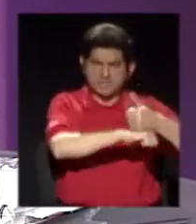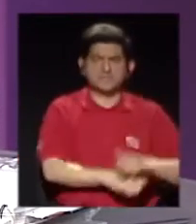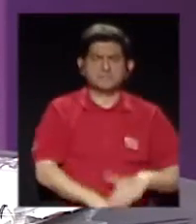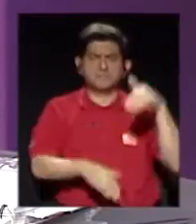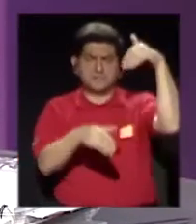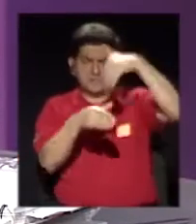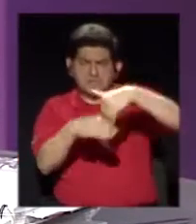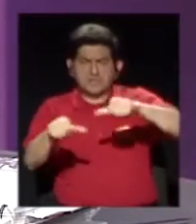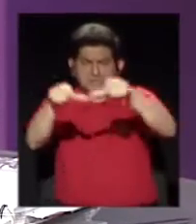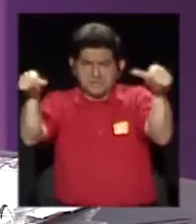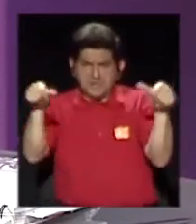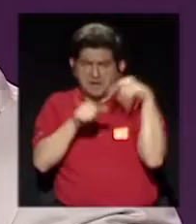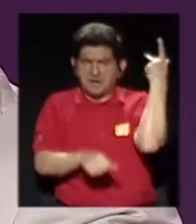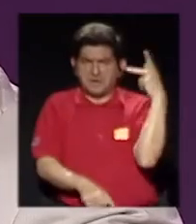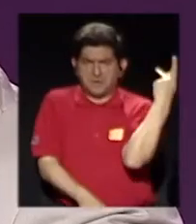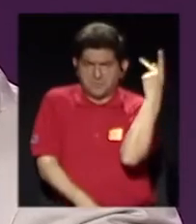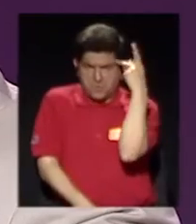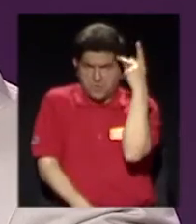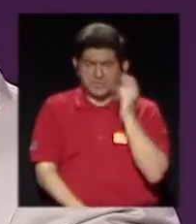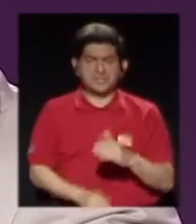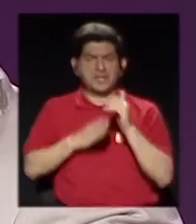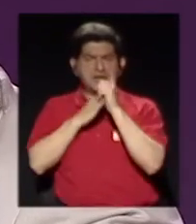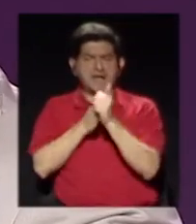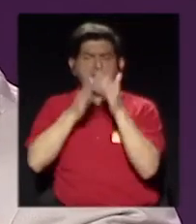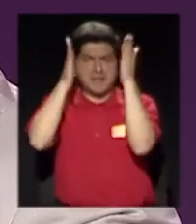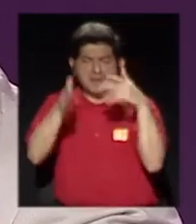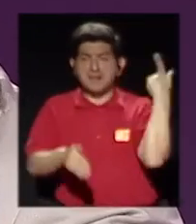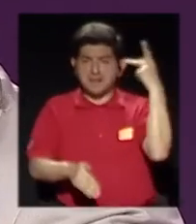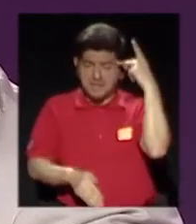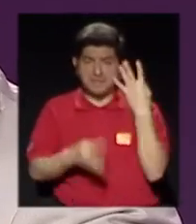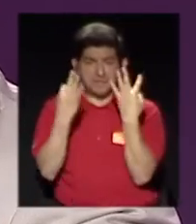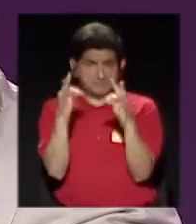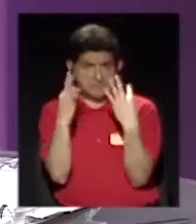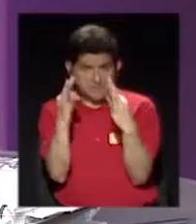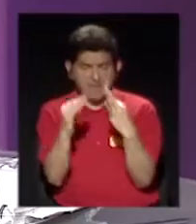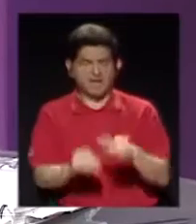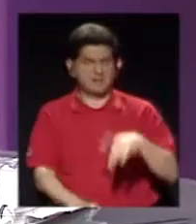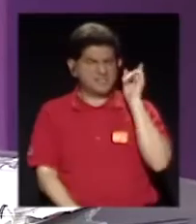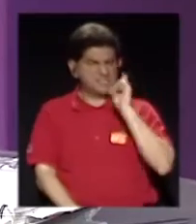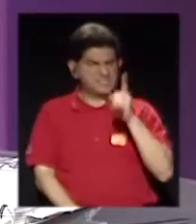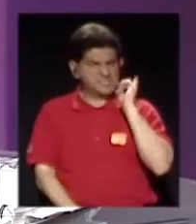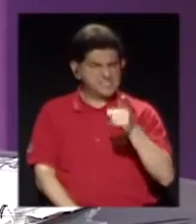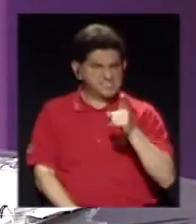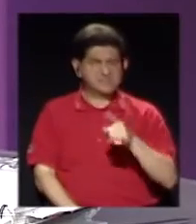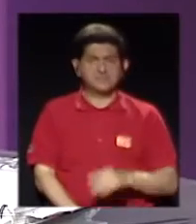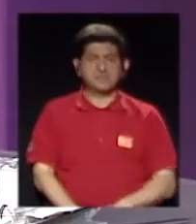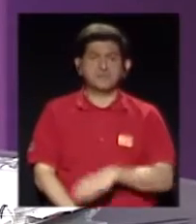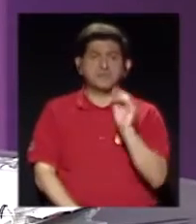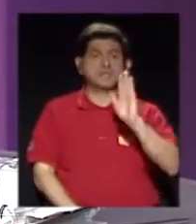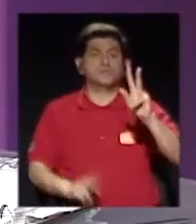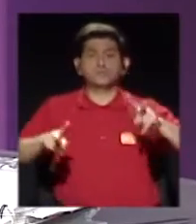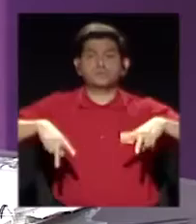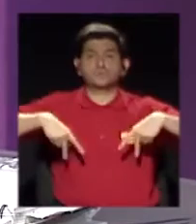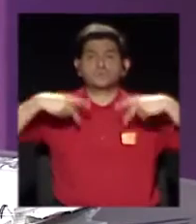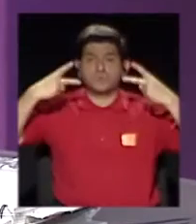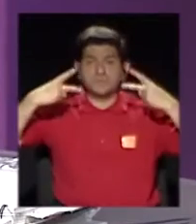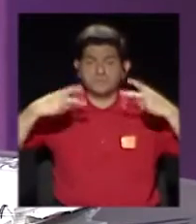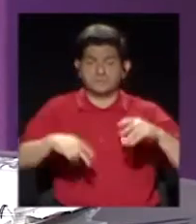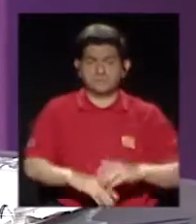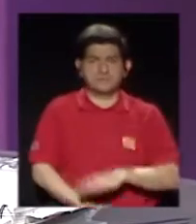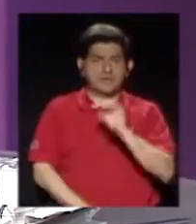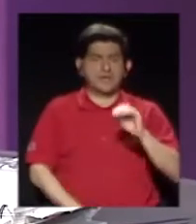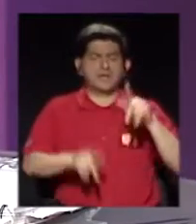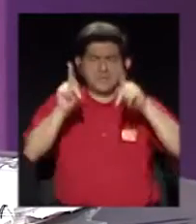incursionar en el ámbito político como líder políticos son amenazados en sus vidas y además son